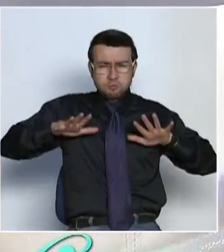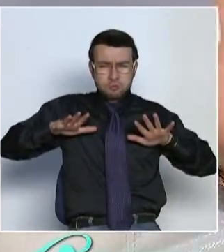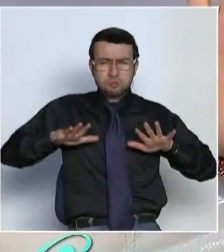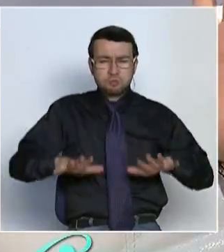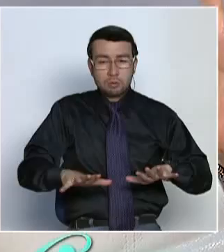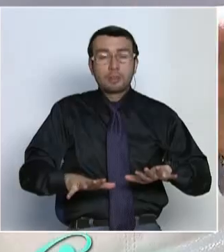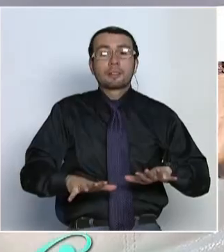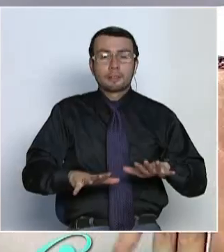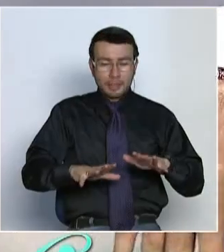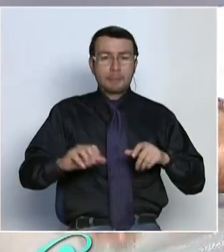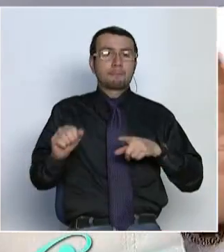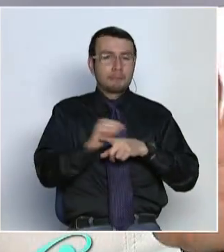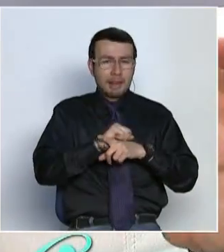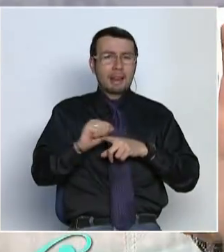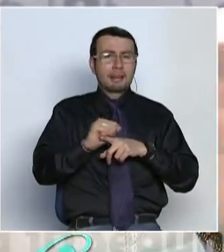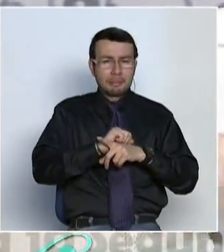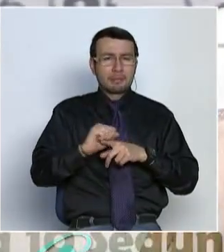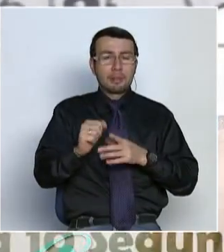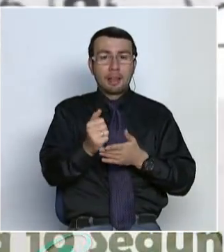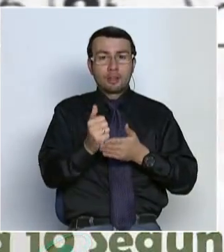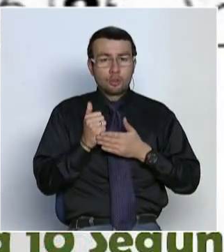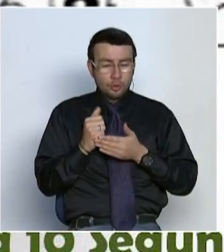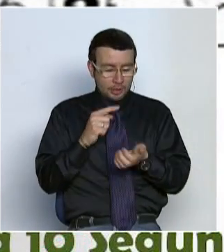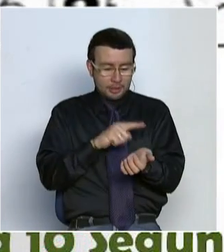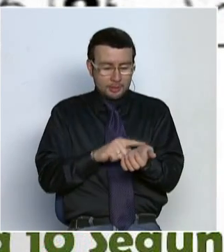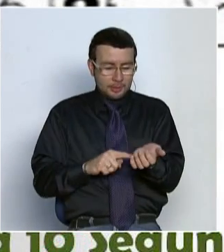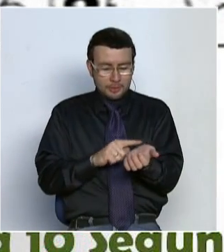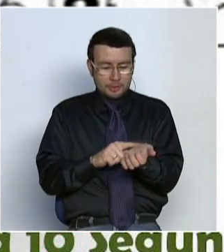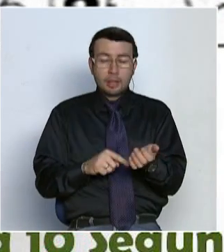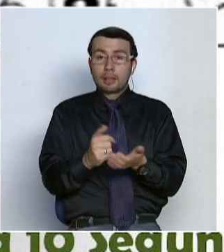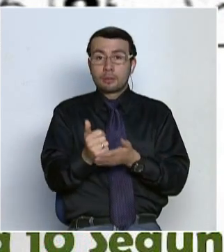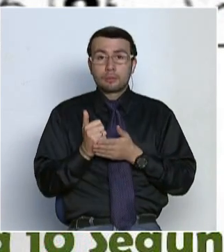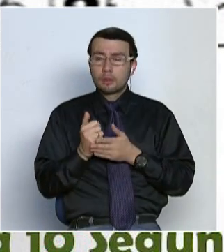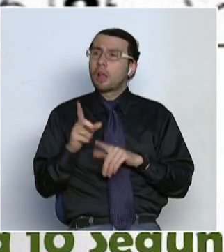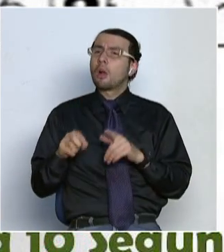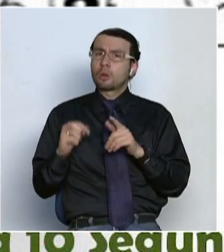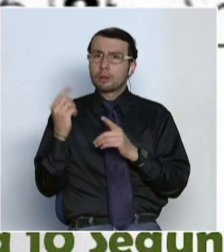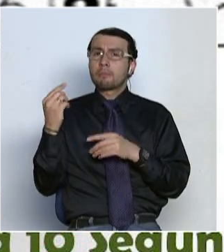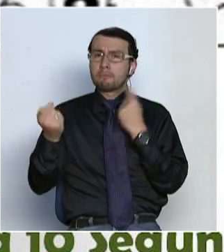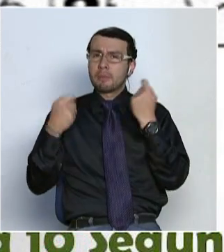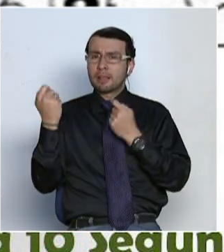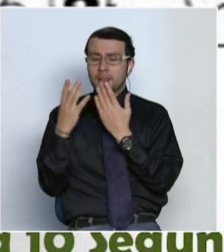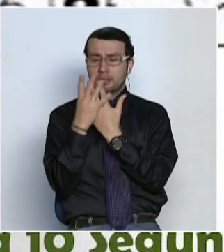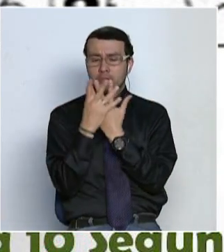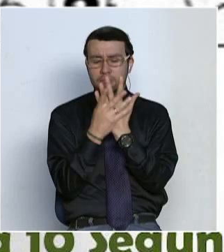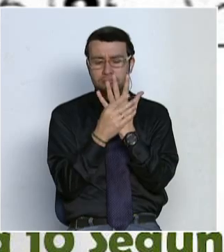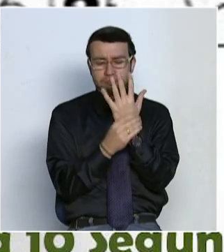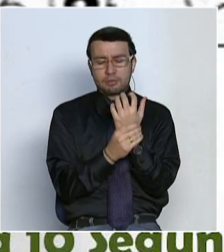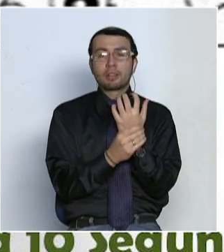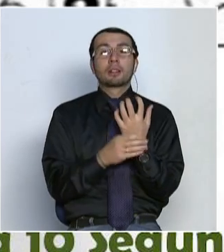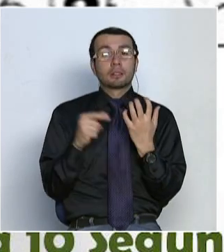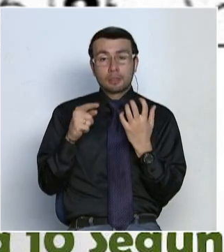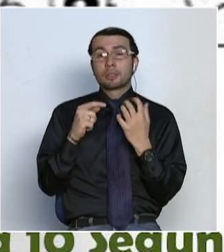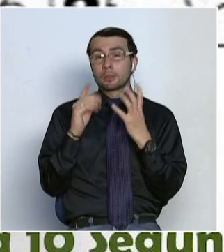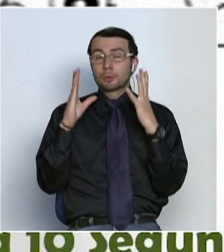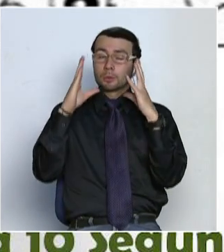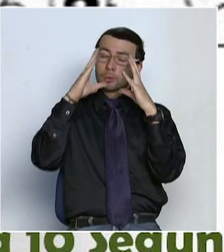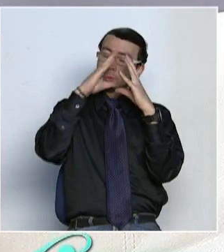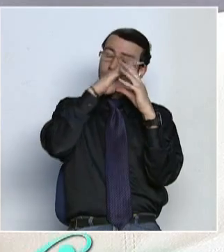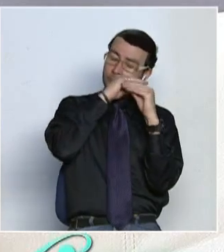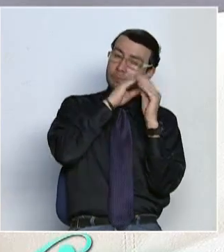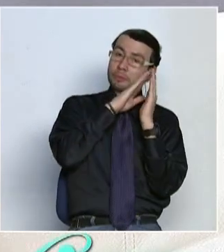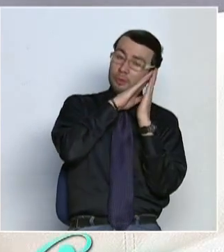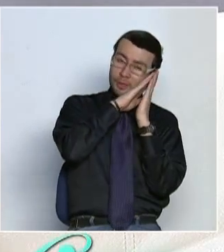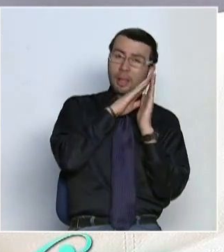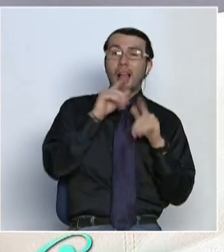Son ejercicios que van a ayudar mucho en el síndrome del túnel carpiano. Venden unas férulas para dormir porque muchas personas involuntarias en la noche